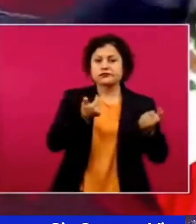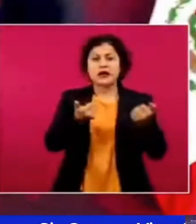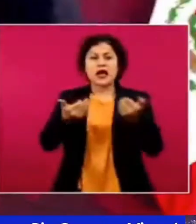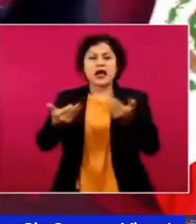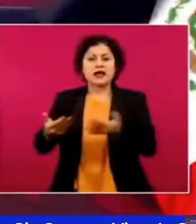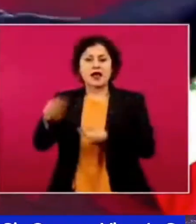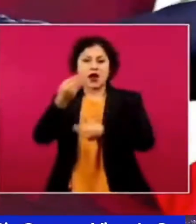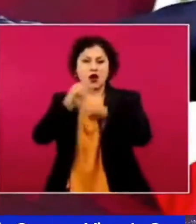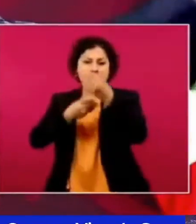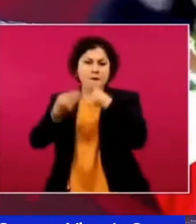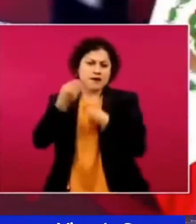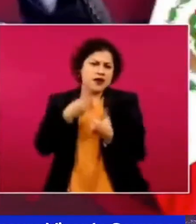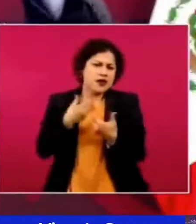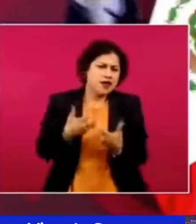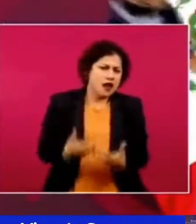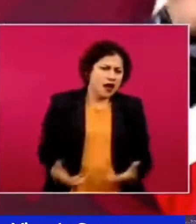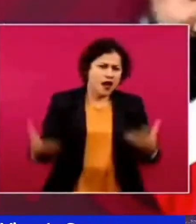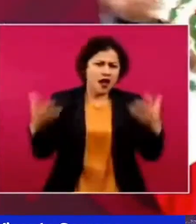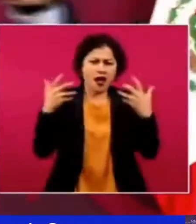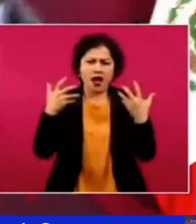Y ahí